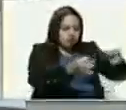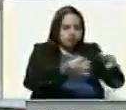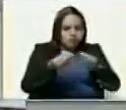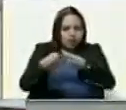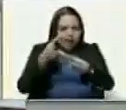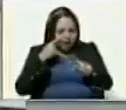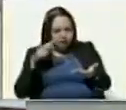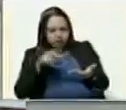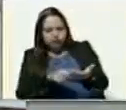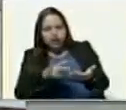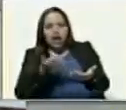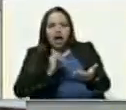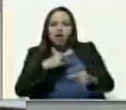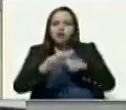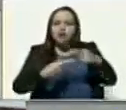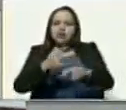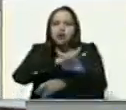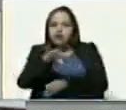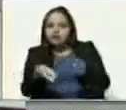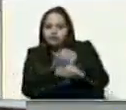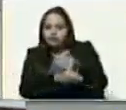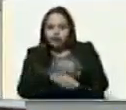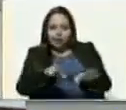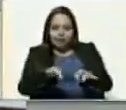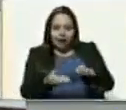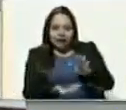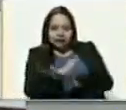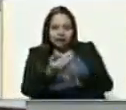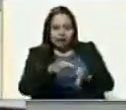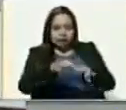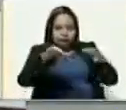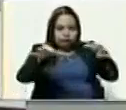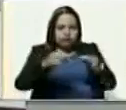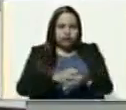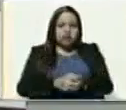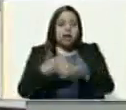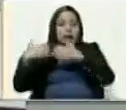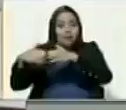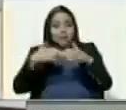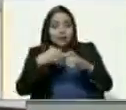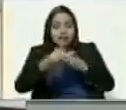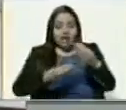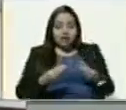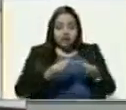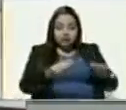para incorporarle este nuevo tributo. Las compañías que suministran las máquinas